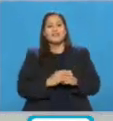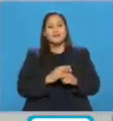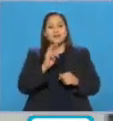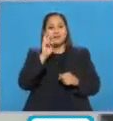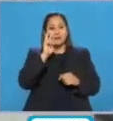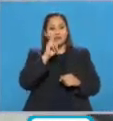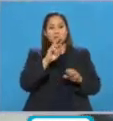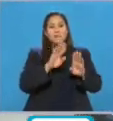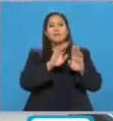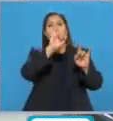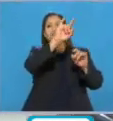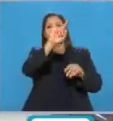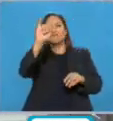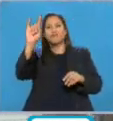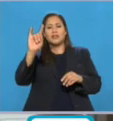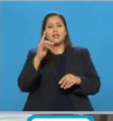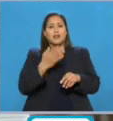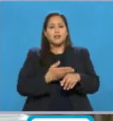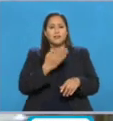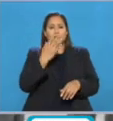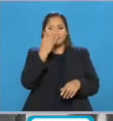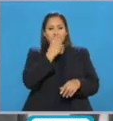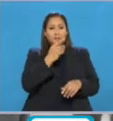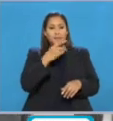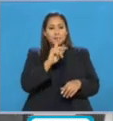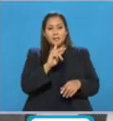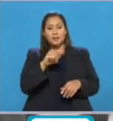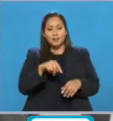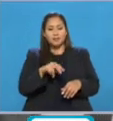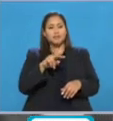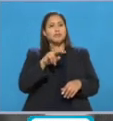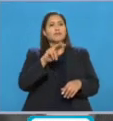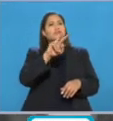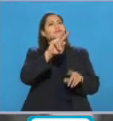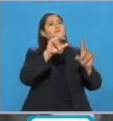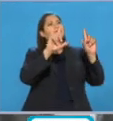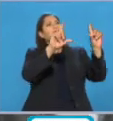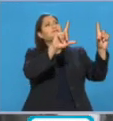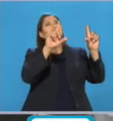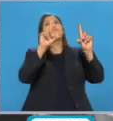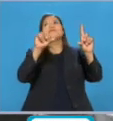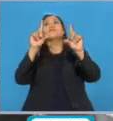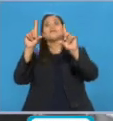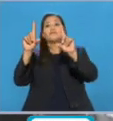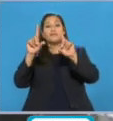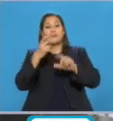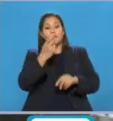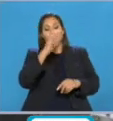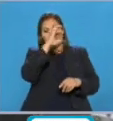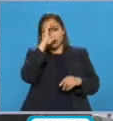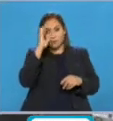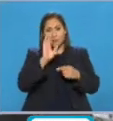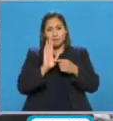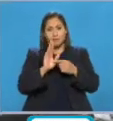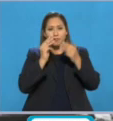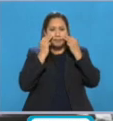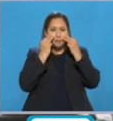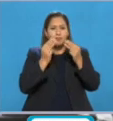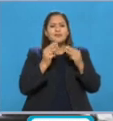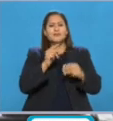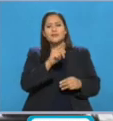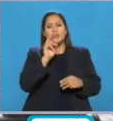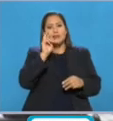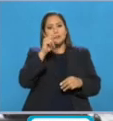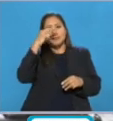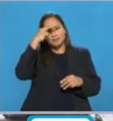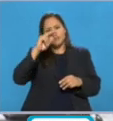bien. a una distancia con una isóptica muy buena, porque si estás en los pisos de abajo los ves pegados, ¿no? Y en estas fotos que mostramos se ve justamente